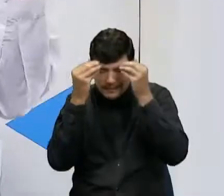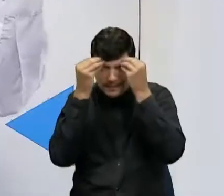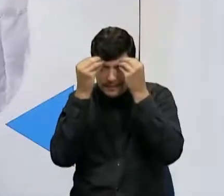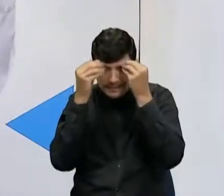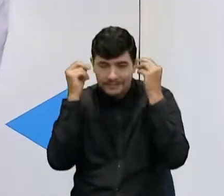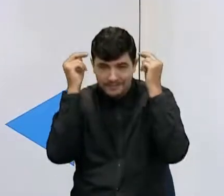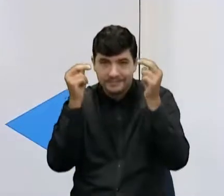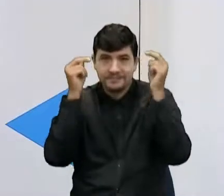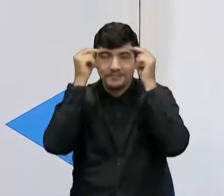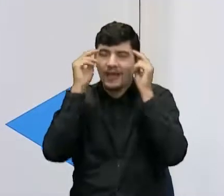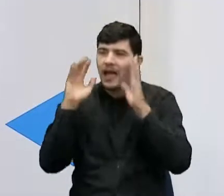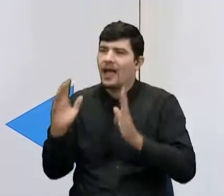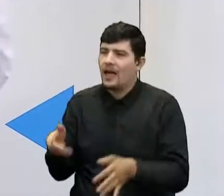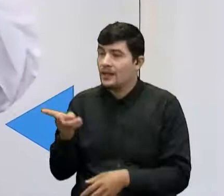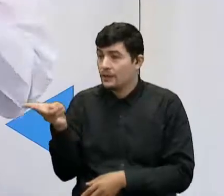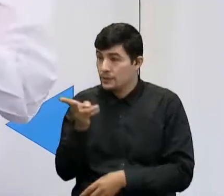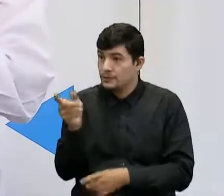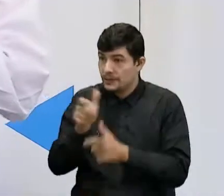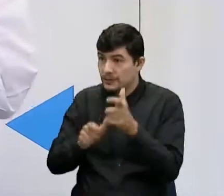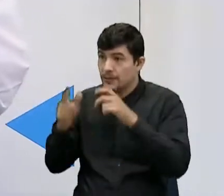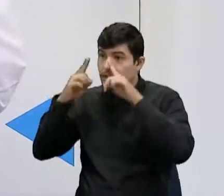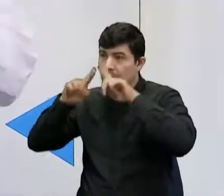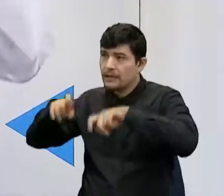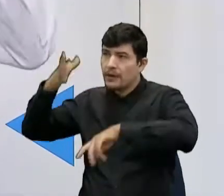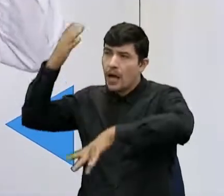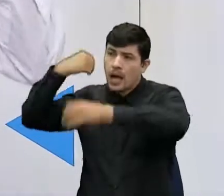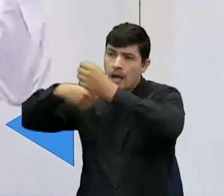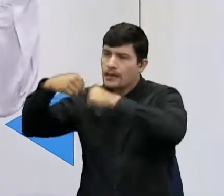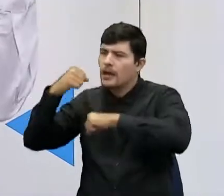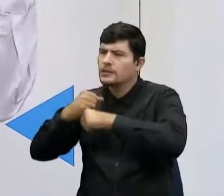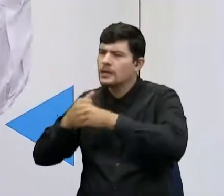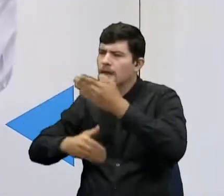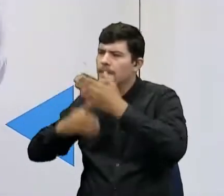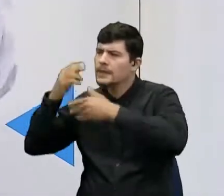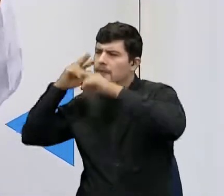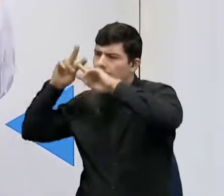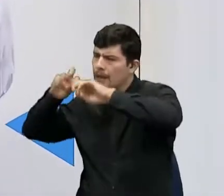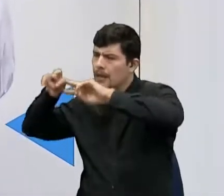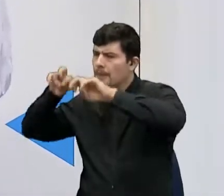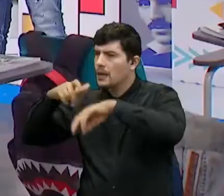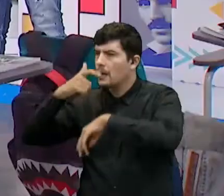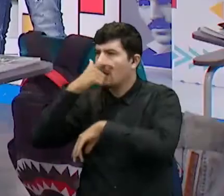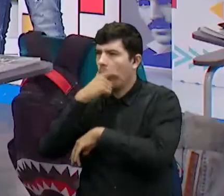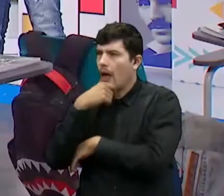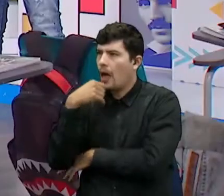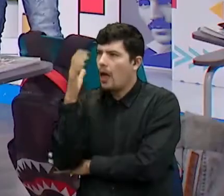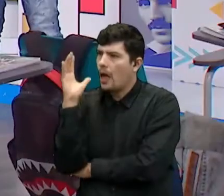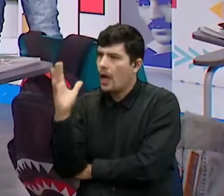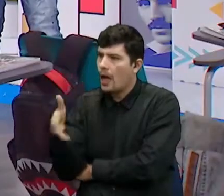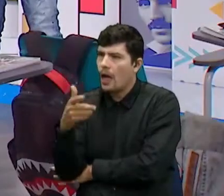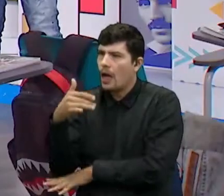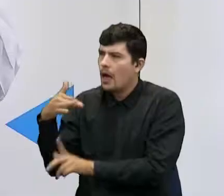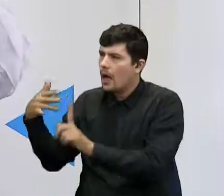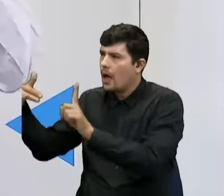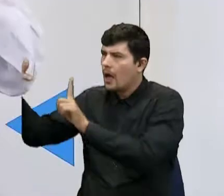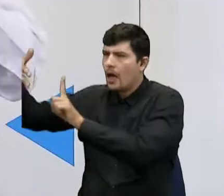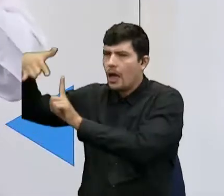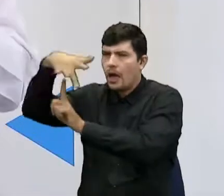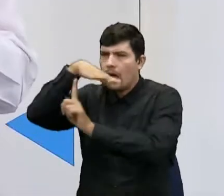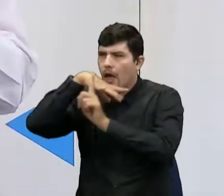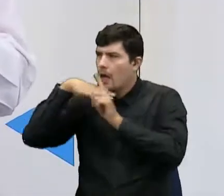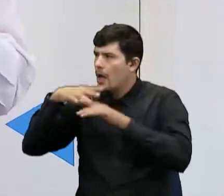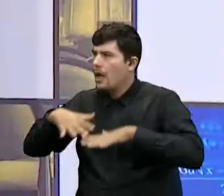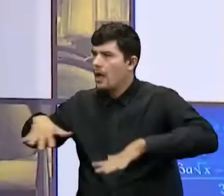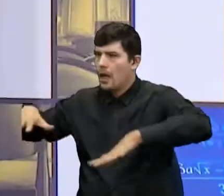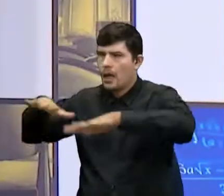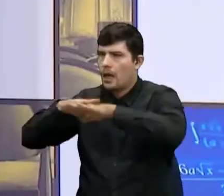empezaron a investigar acerca de Oiga, todo lo que nos rodea hace parte de algo Y le pusieron un nombre Y en este caso fue